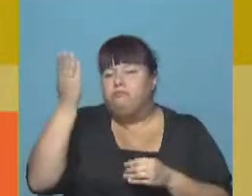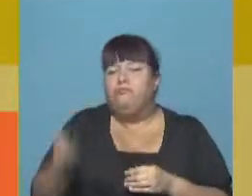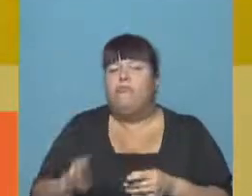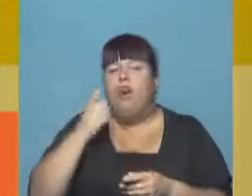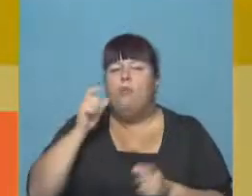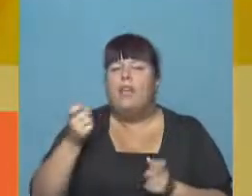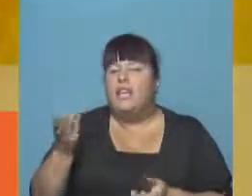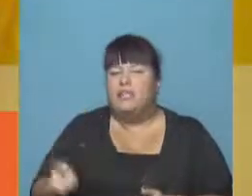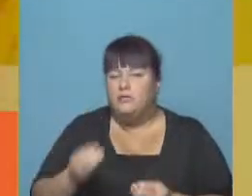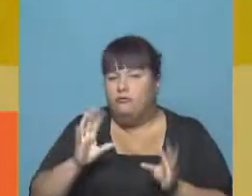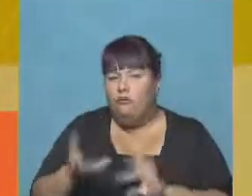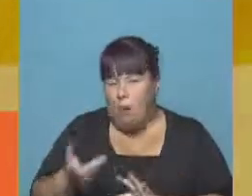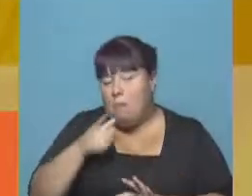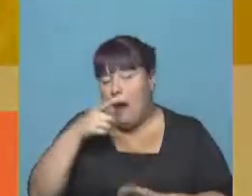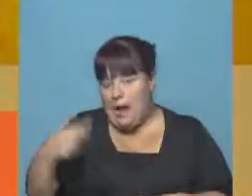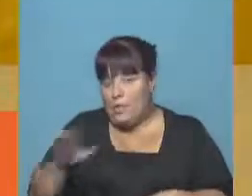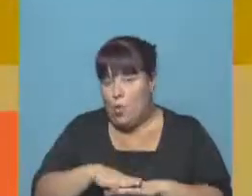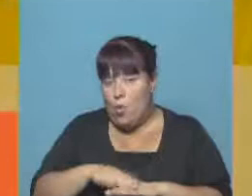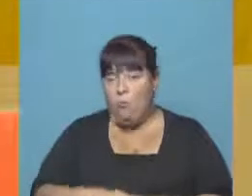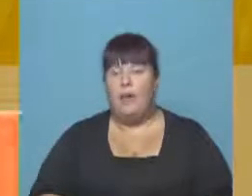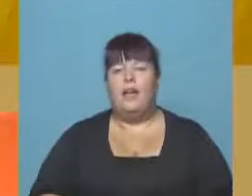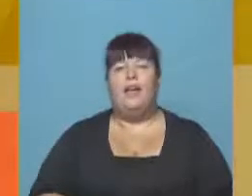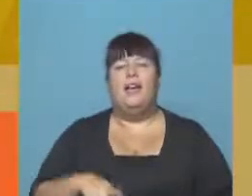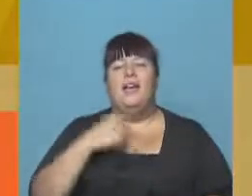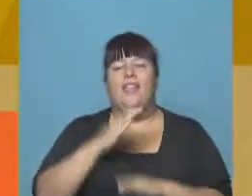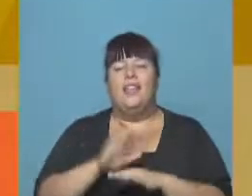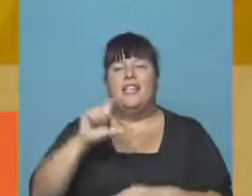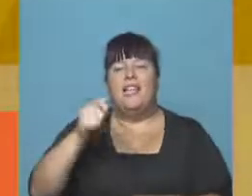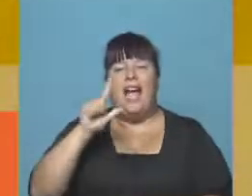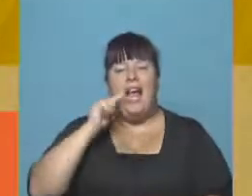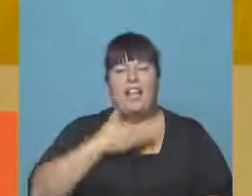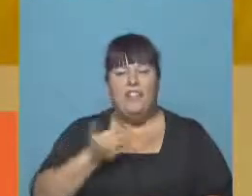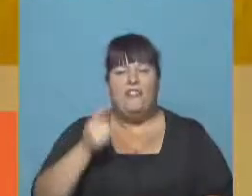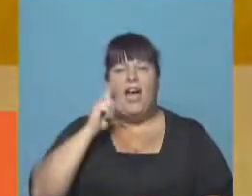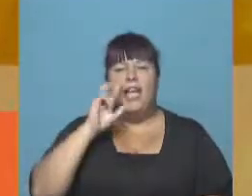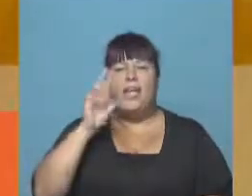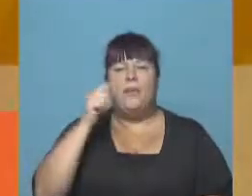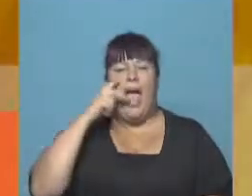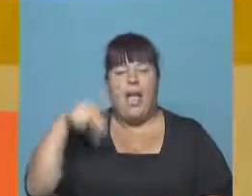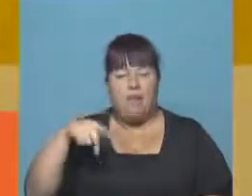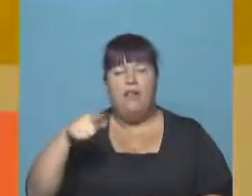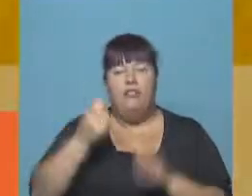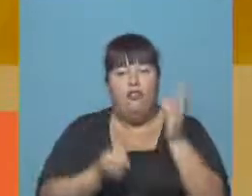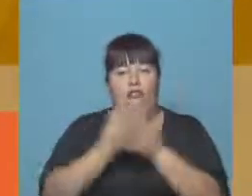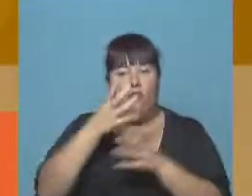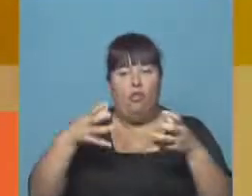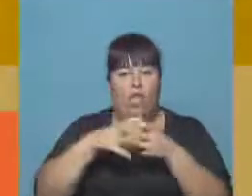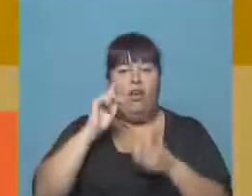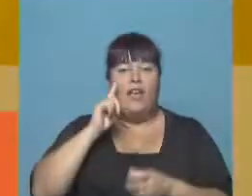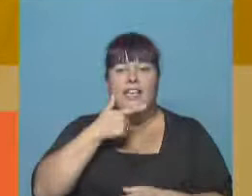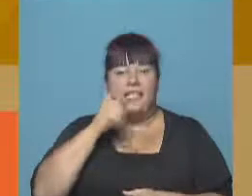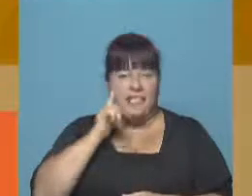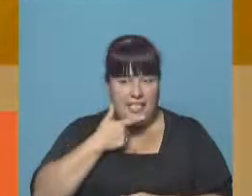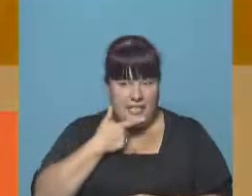este personaje que estaría detrás de esto? Se hace llamar el califa Ibrahim y es el que fundó el Estado